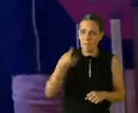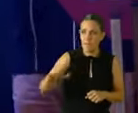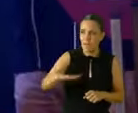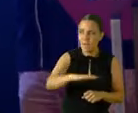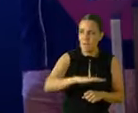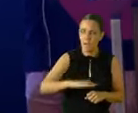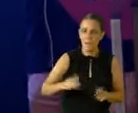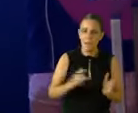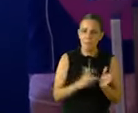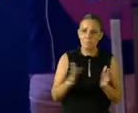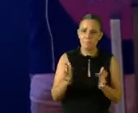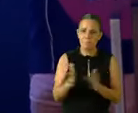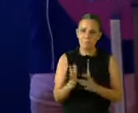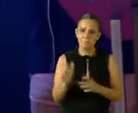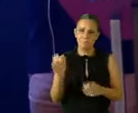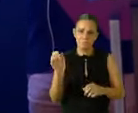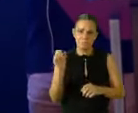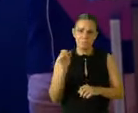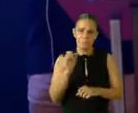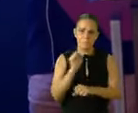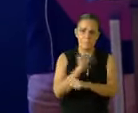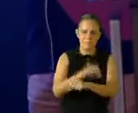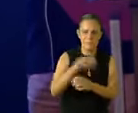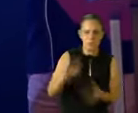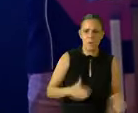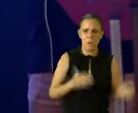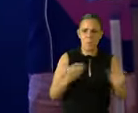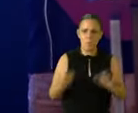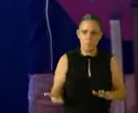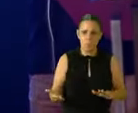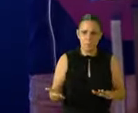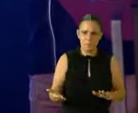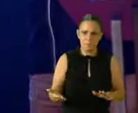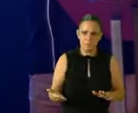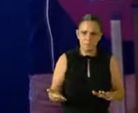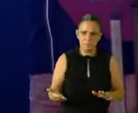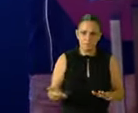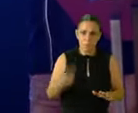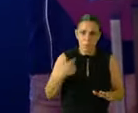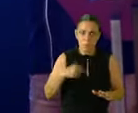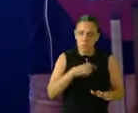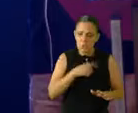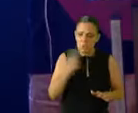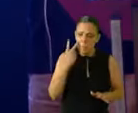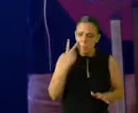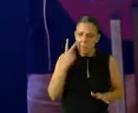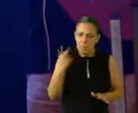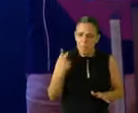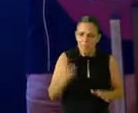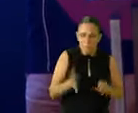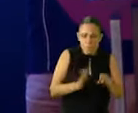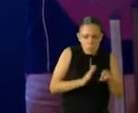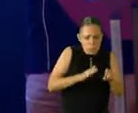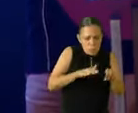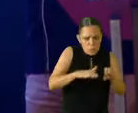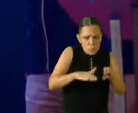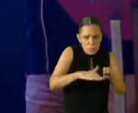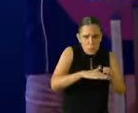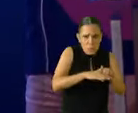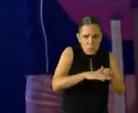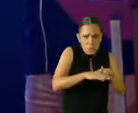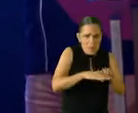un 2% le sirven a Jesús y estar con la tumba vacía, el ver el monte de los olivos, el